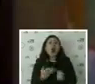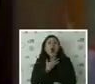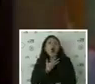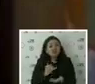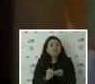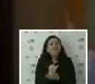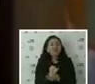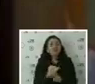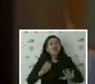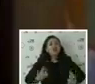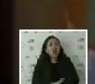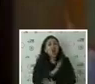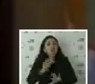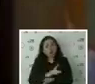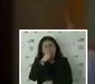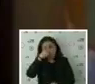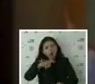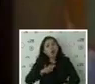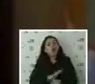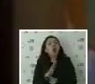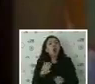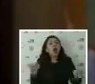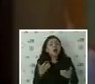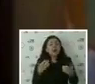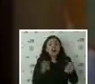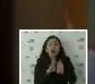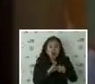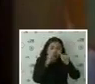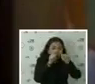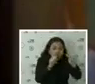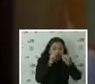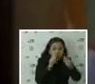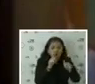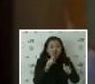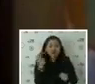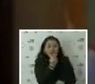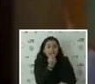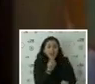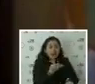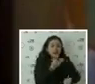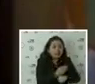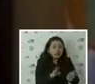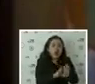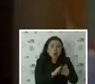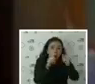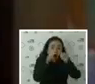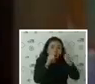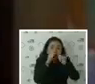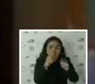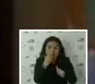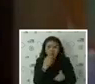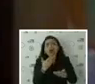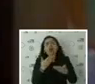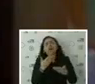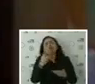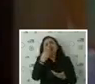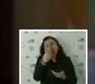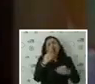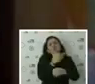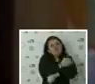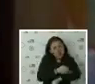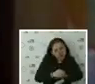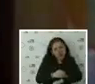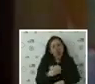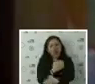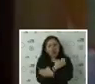determinado y desarrollado alternativas para atender y resolver estas demandas que en este nuevo orden, no solo en lo familiar, en lo